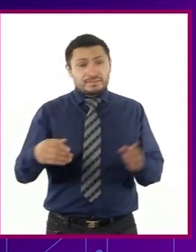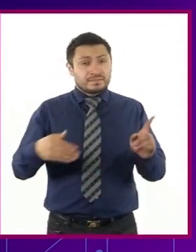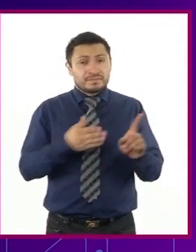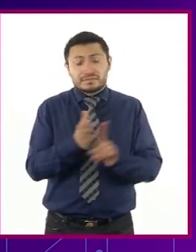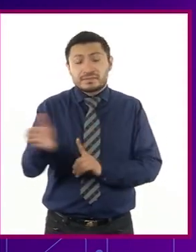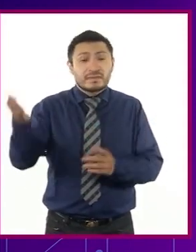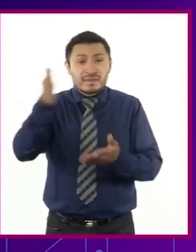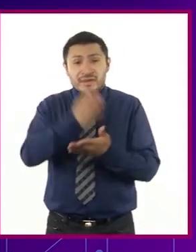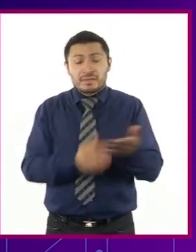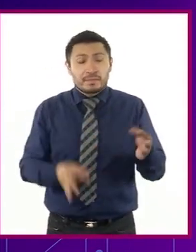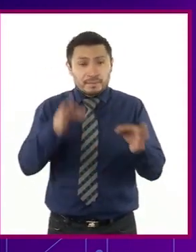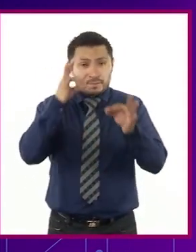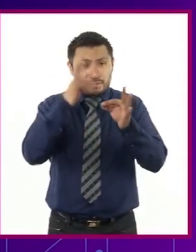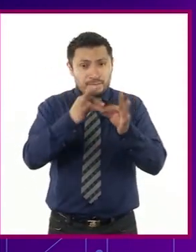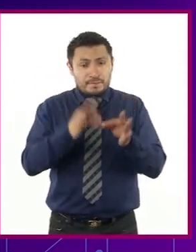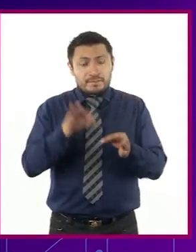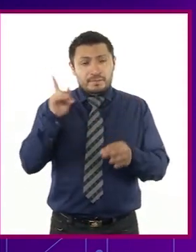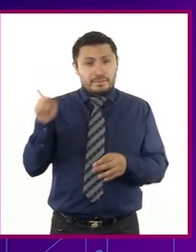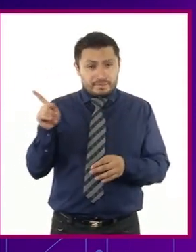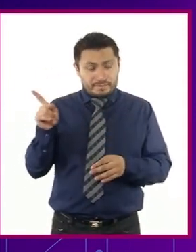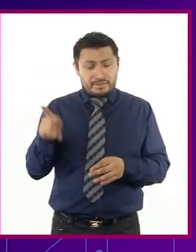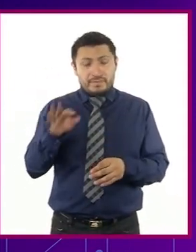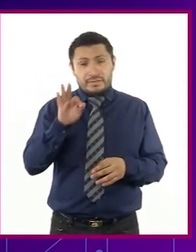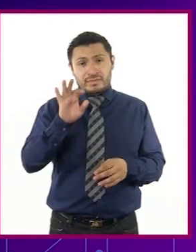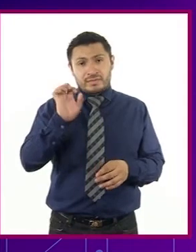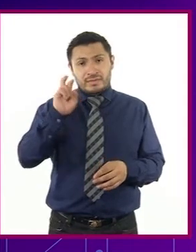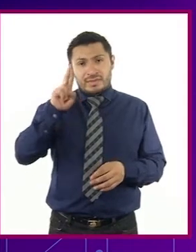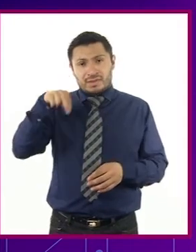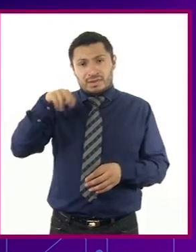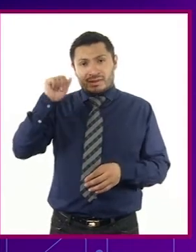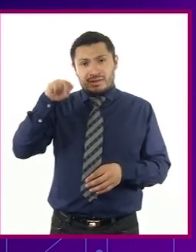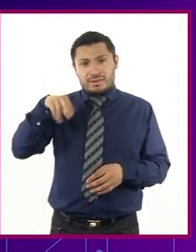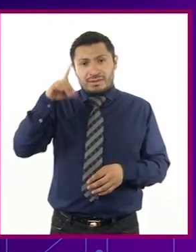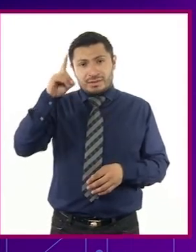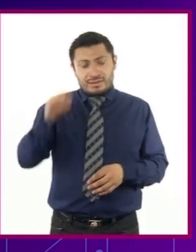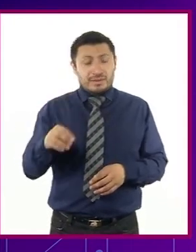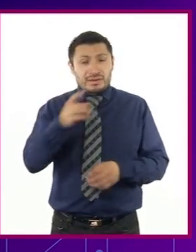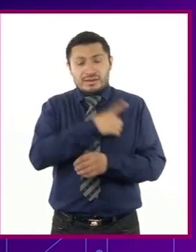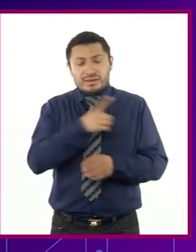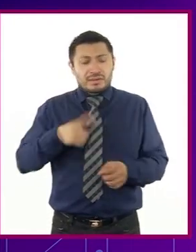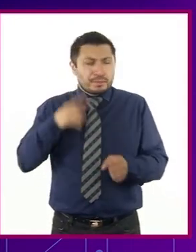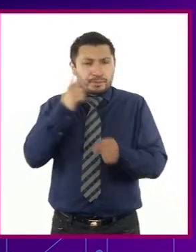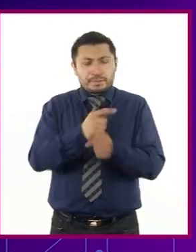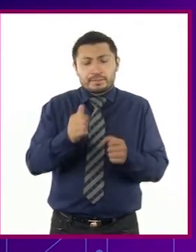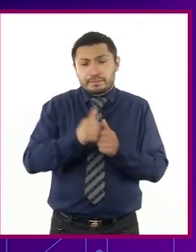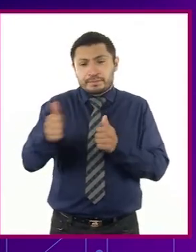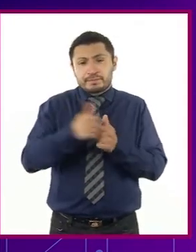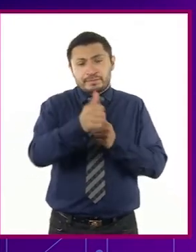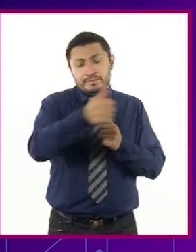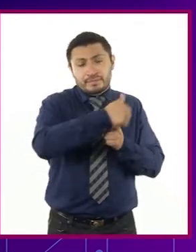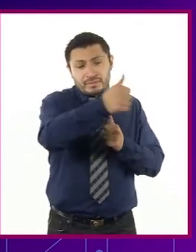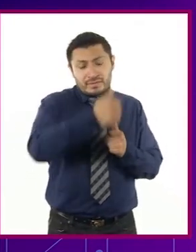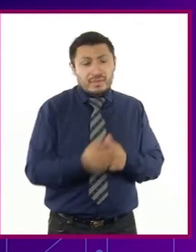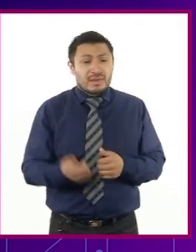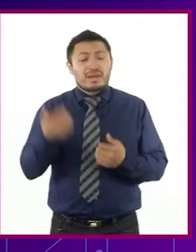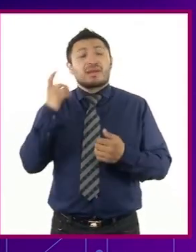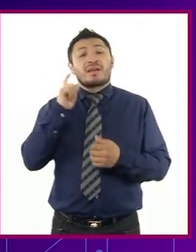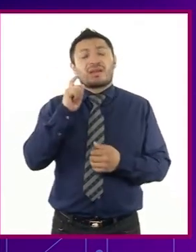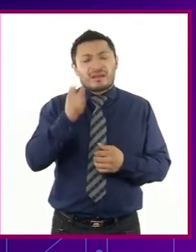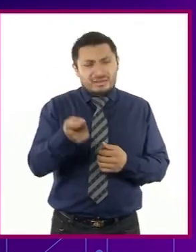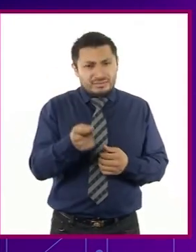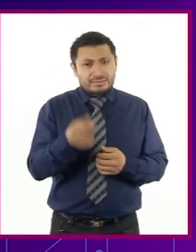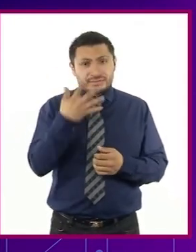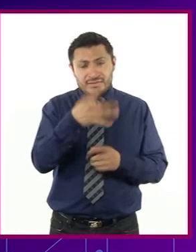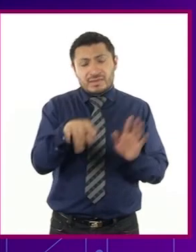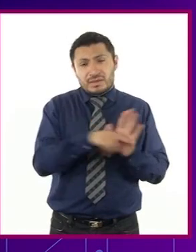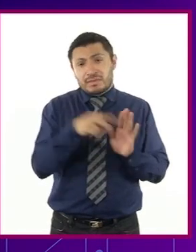los puntajes obtenidos por Fernando, primero se deben calcular las distancias de cada puntaje respecto a la media. Esto es